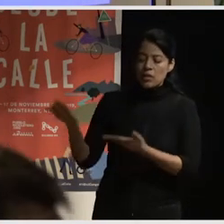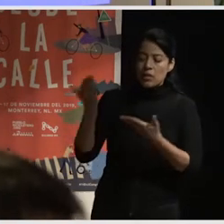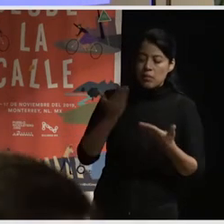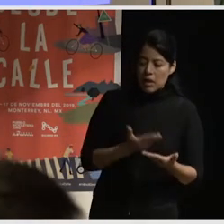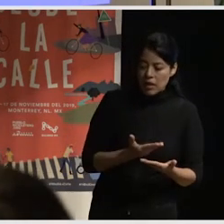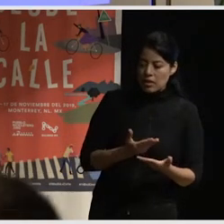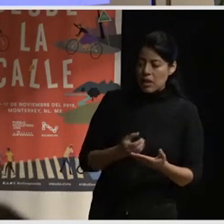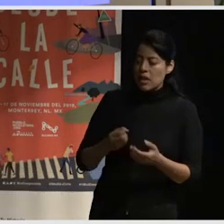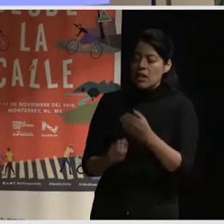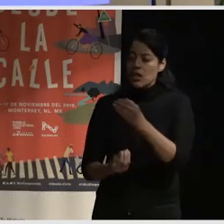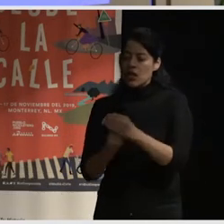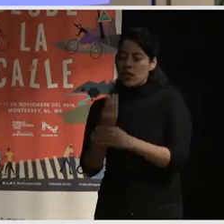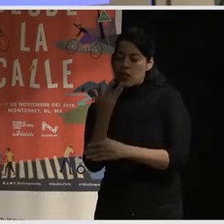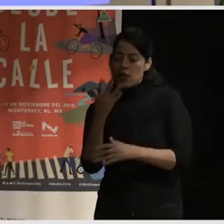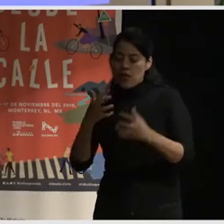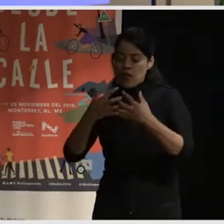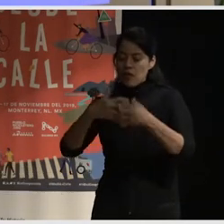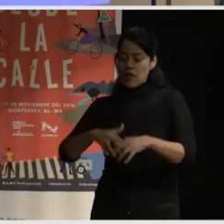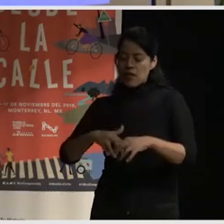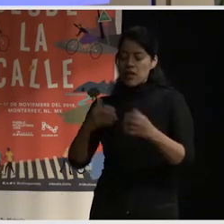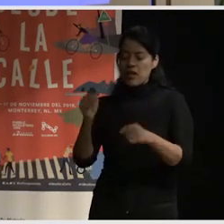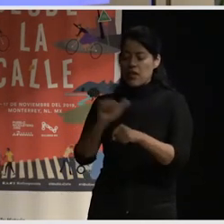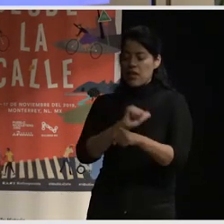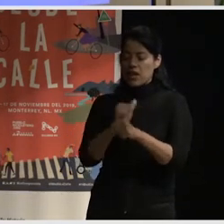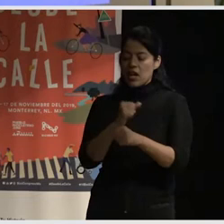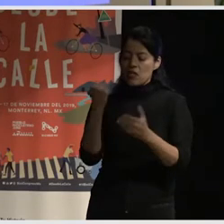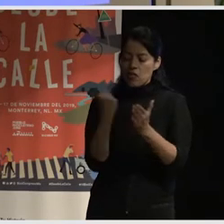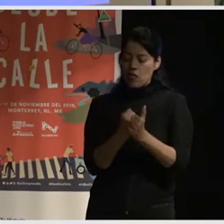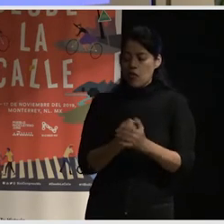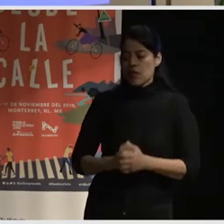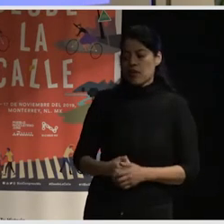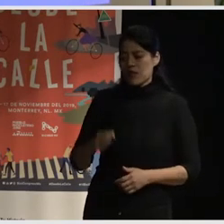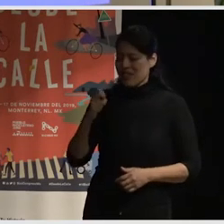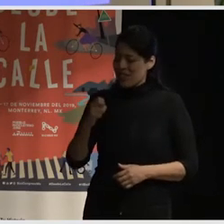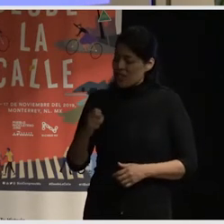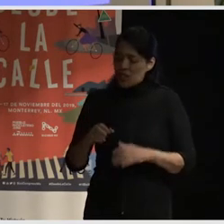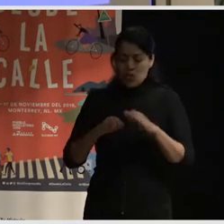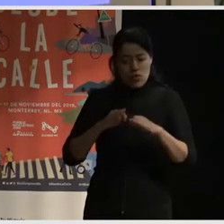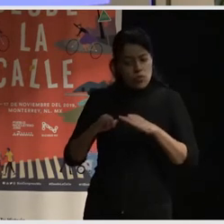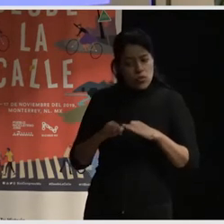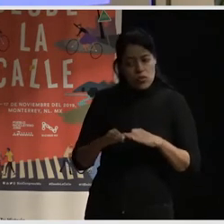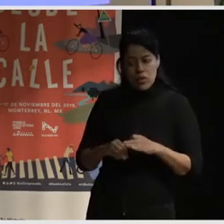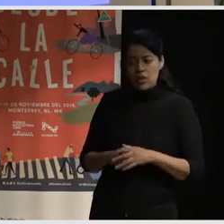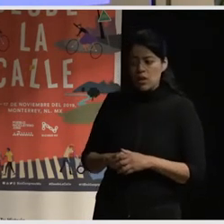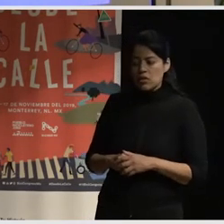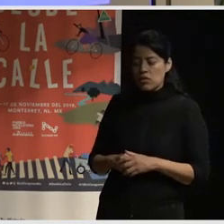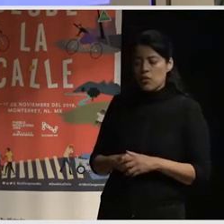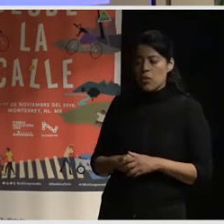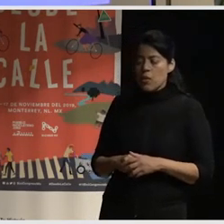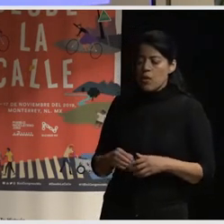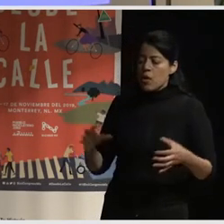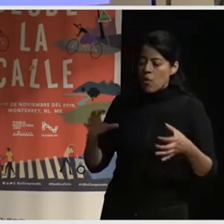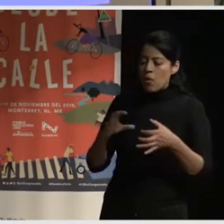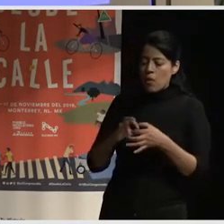establecer en méxico no que dicho sea de paso y esa es una de las partes en las que sí estamos trabajando de